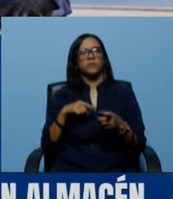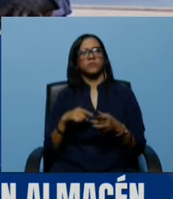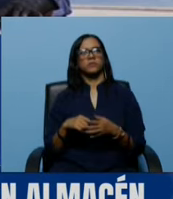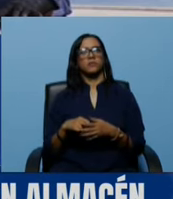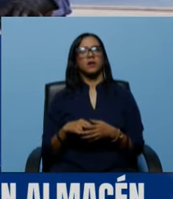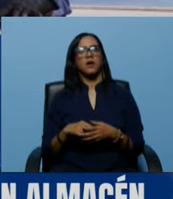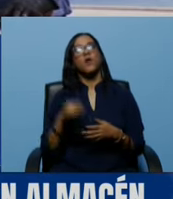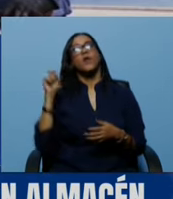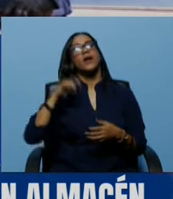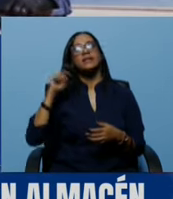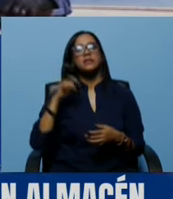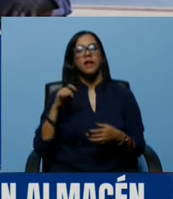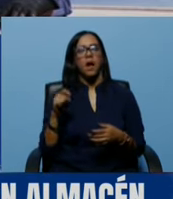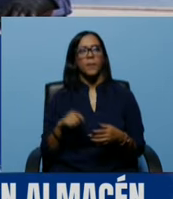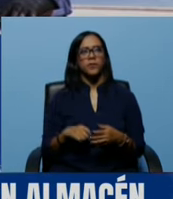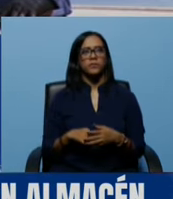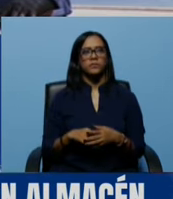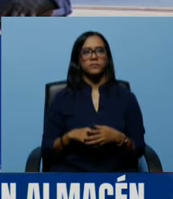lo que necesitaban.